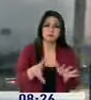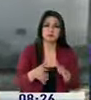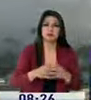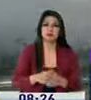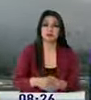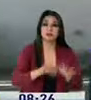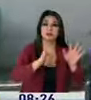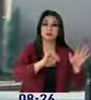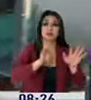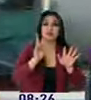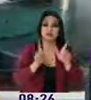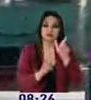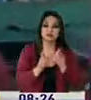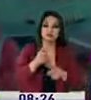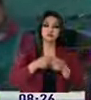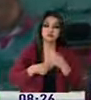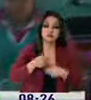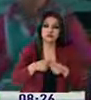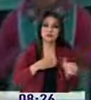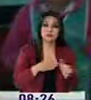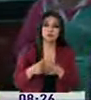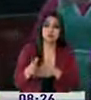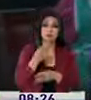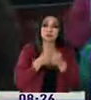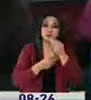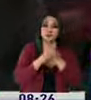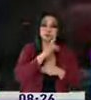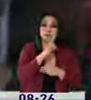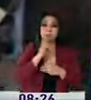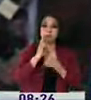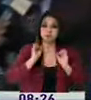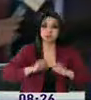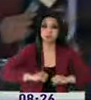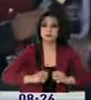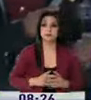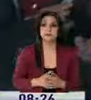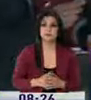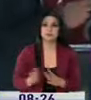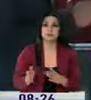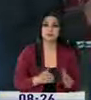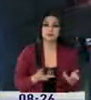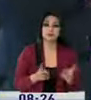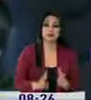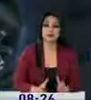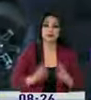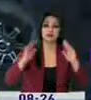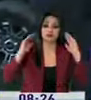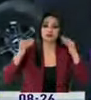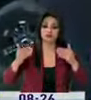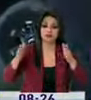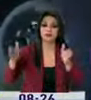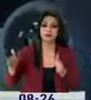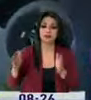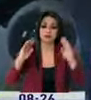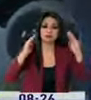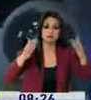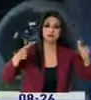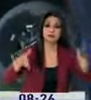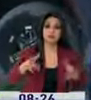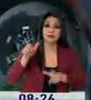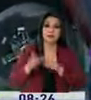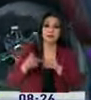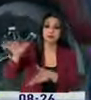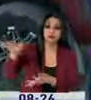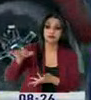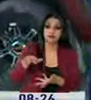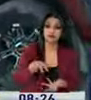exactamente 62 comerciantes que preparan alimentos. También tenemos algunas cubiertas pequeñas donde que vienen los